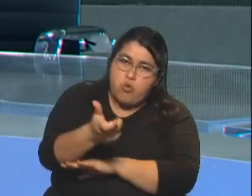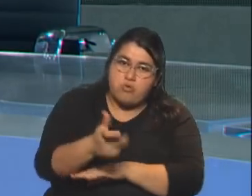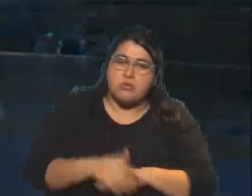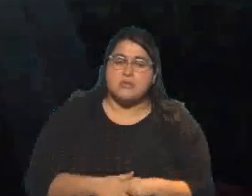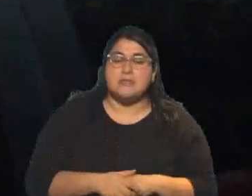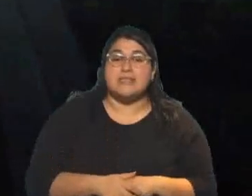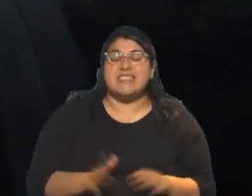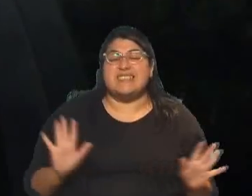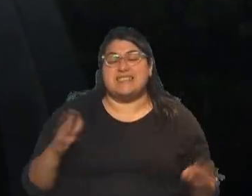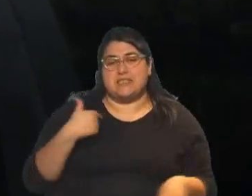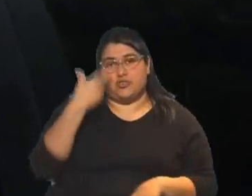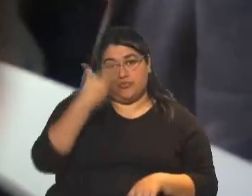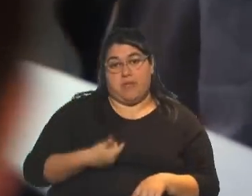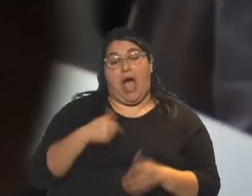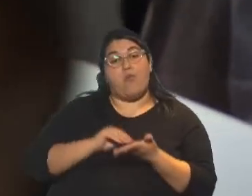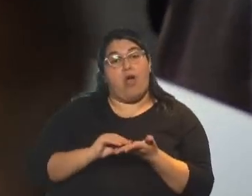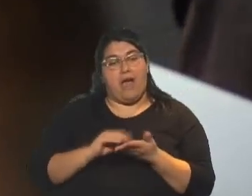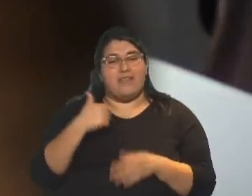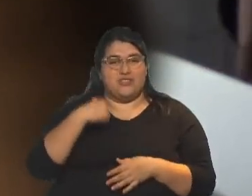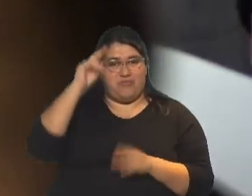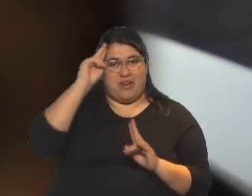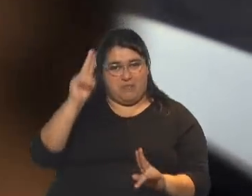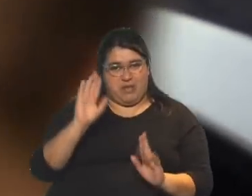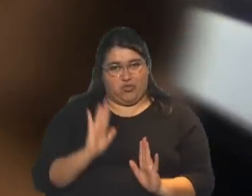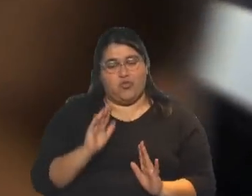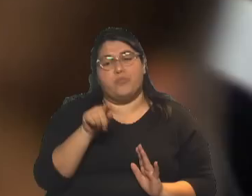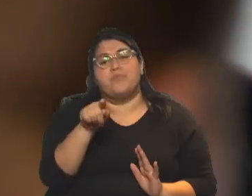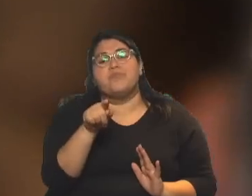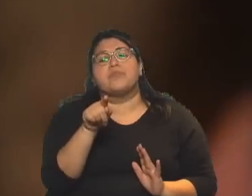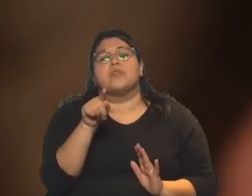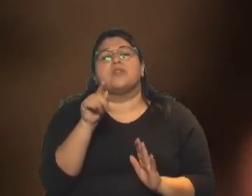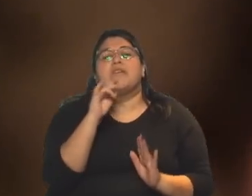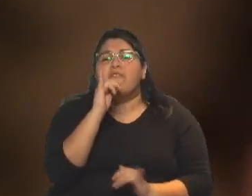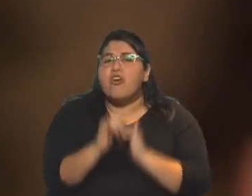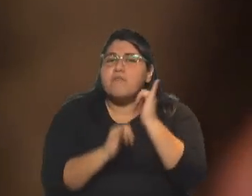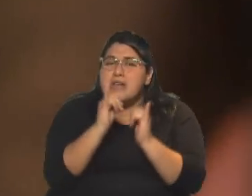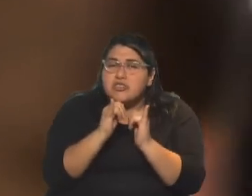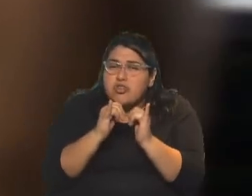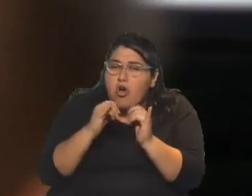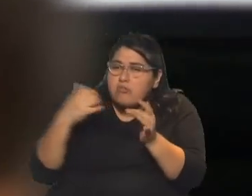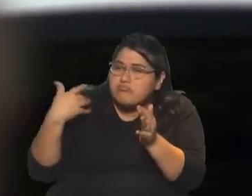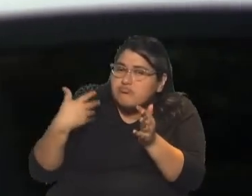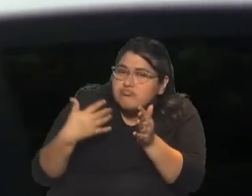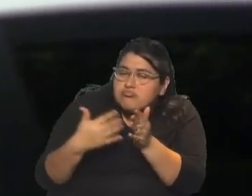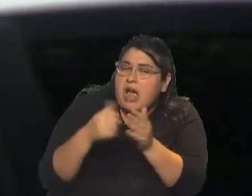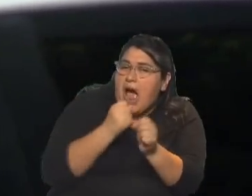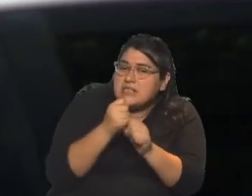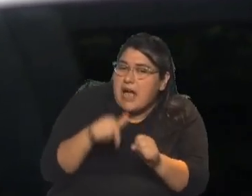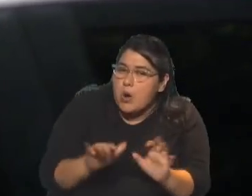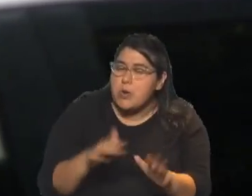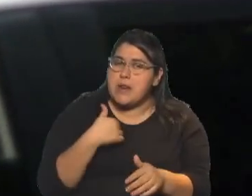siendo abogada tengo que ser respetuosa de los datos que se tienen hasta este momento que la verdad es que son